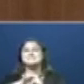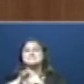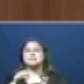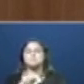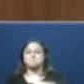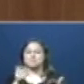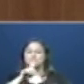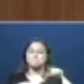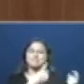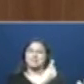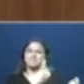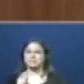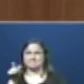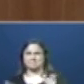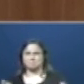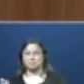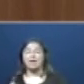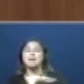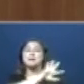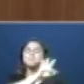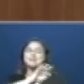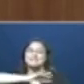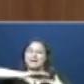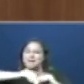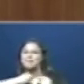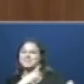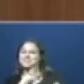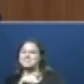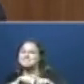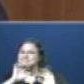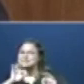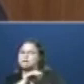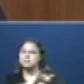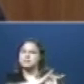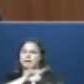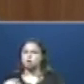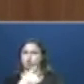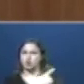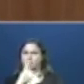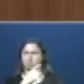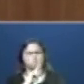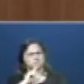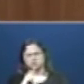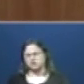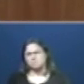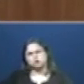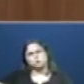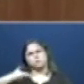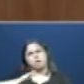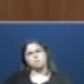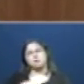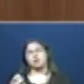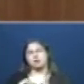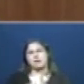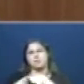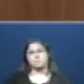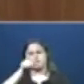las necesidades de las personas y las peculiaridades de cada territorio y ha sido un instrumento importante para mejorar el bienestar y la calidad de vida de sus